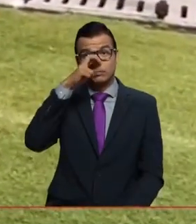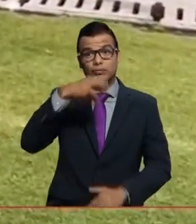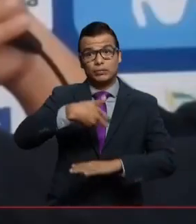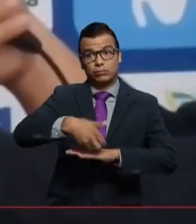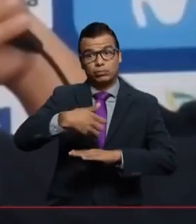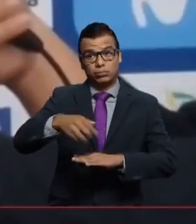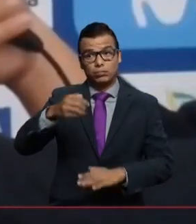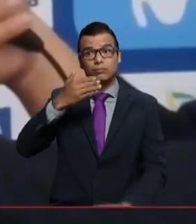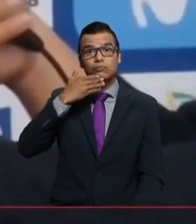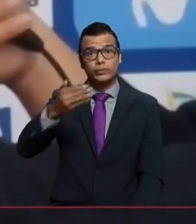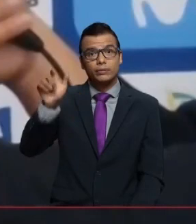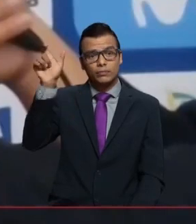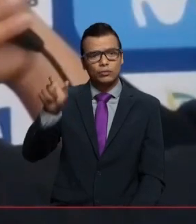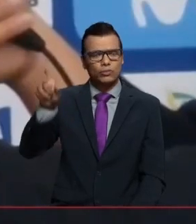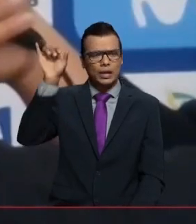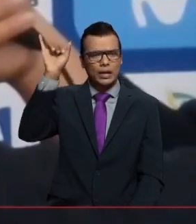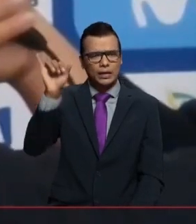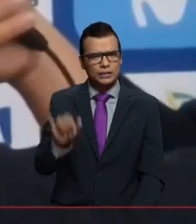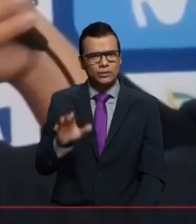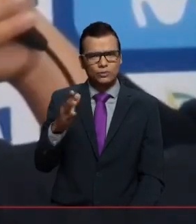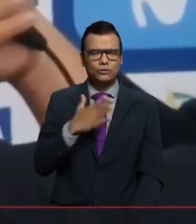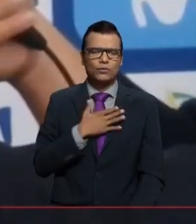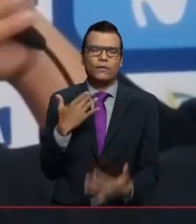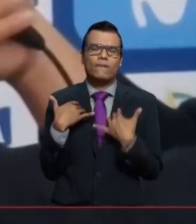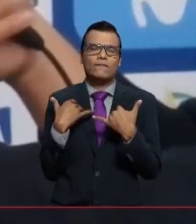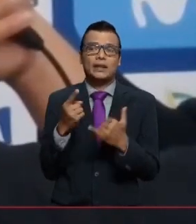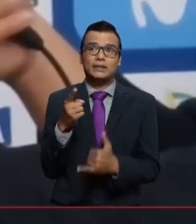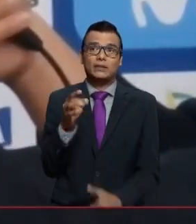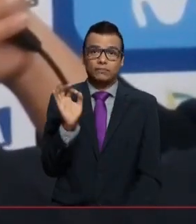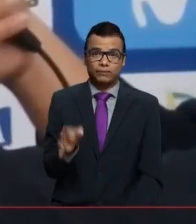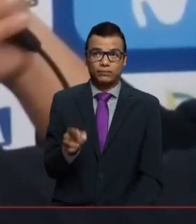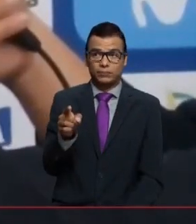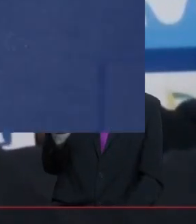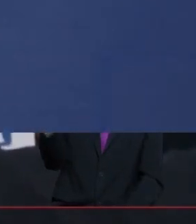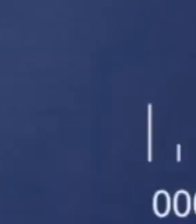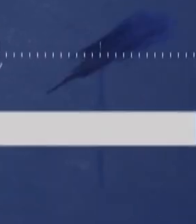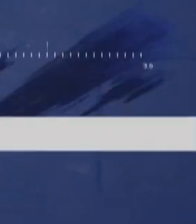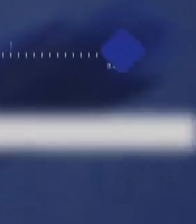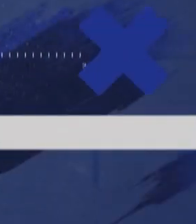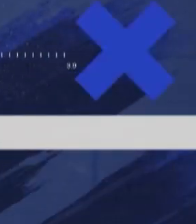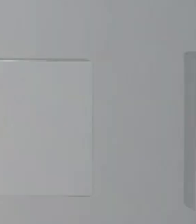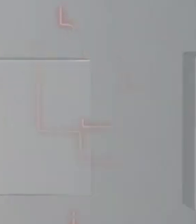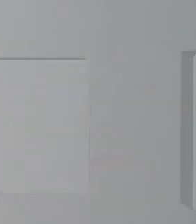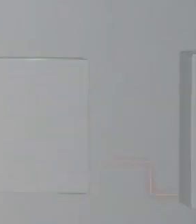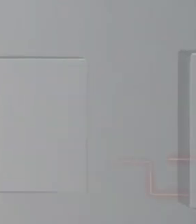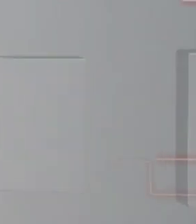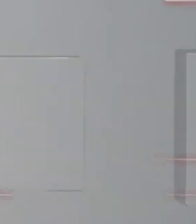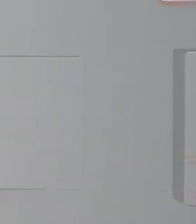increíble. De verdad que es muy feliz que le den la oportunidad a él y se lo merece.